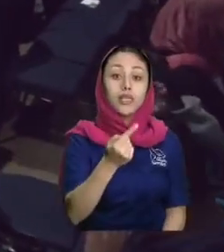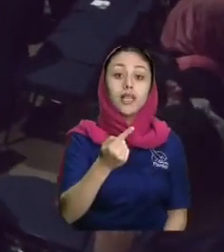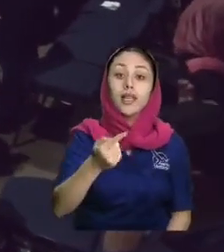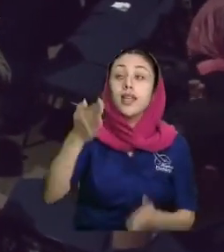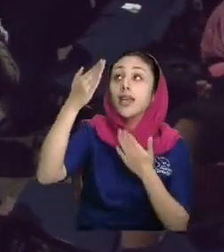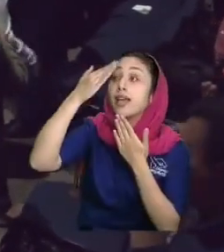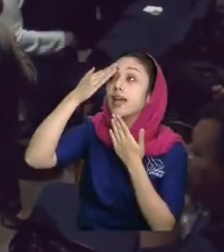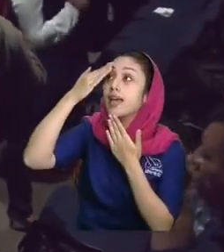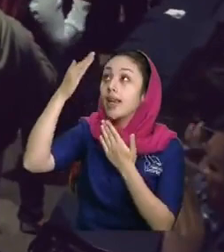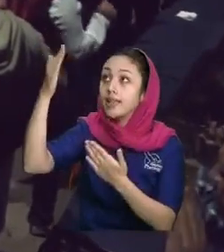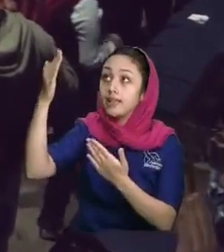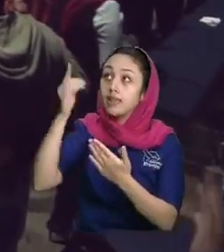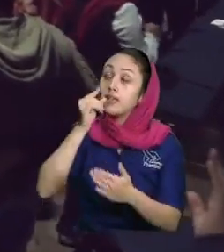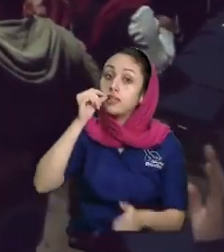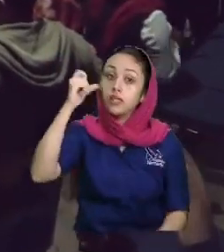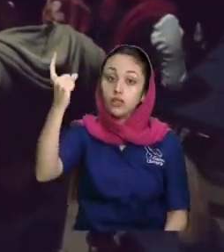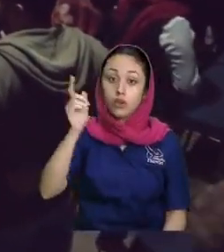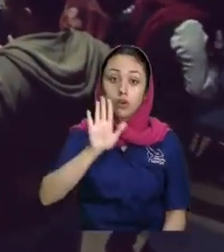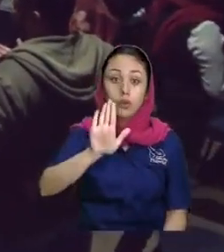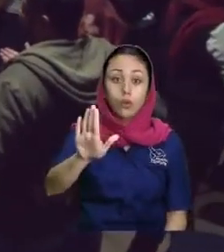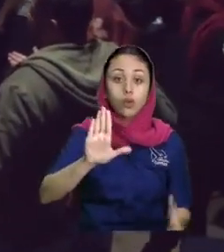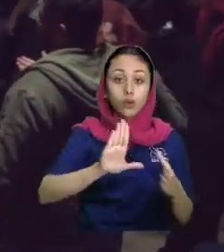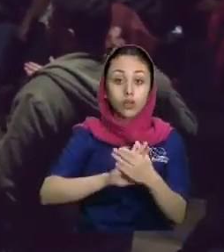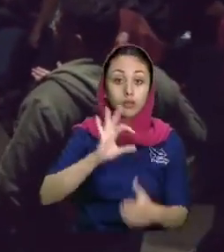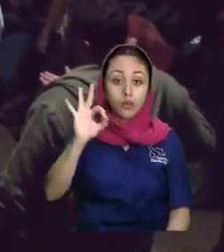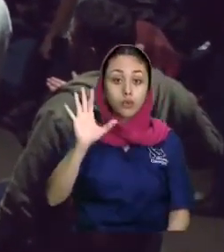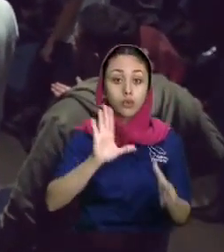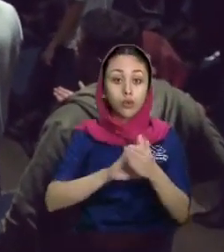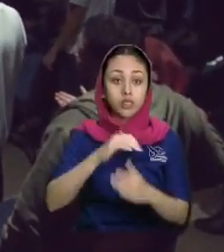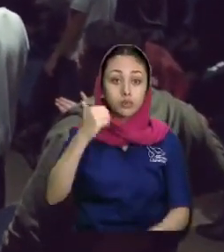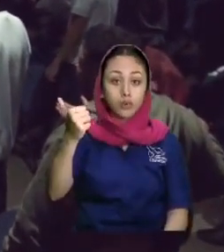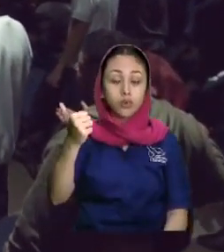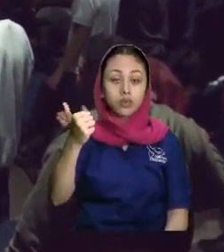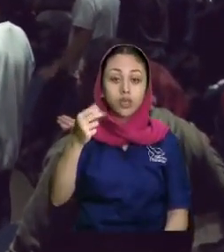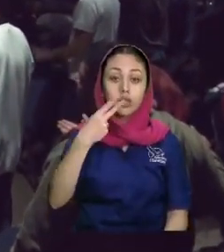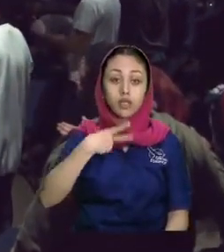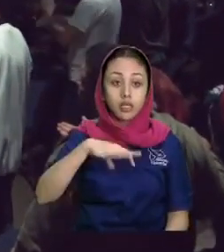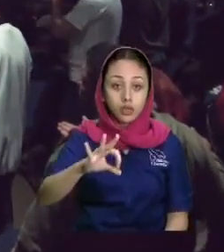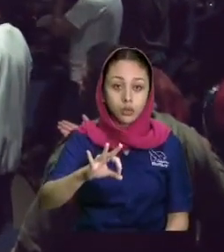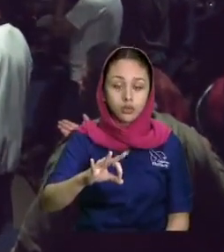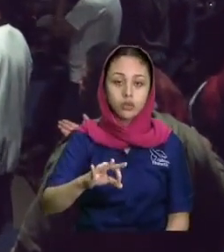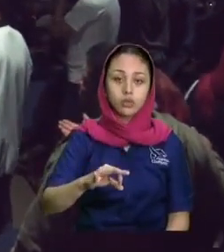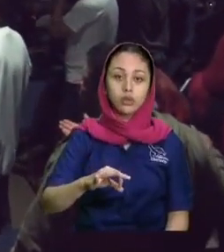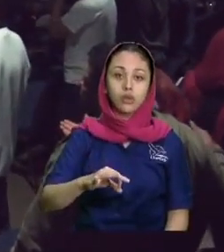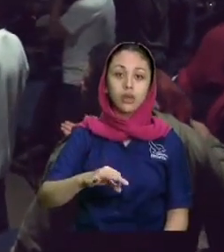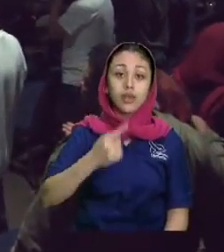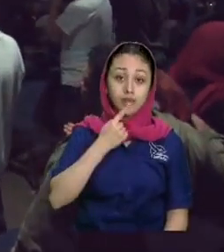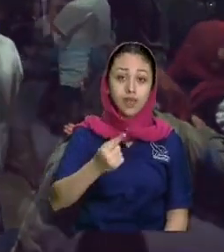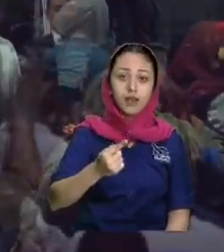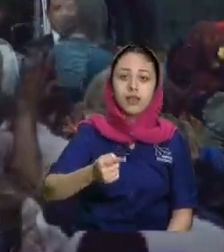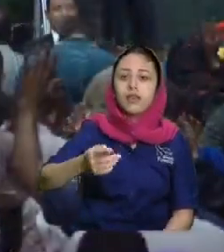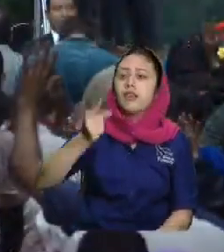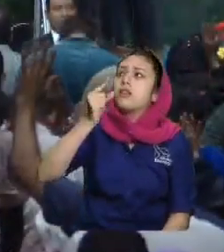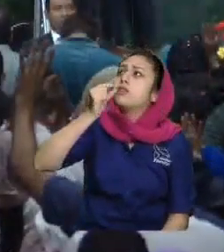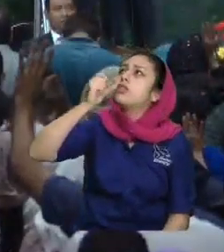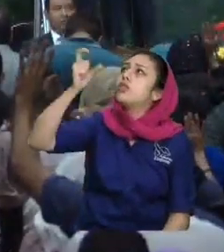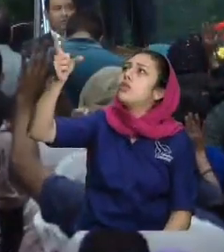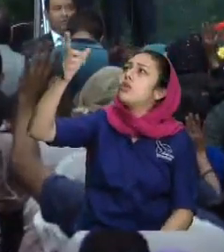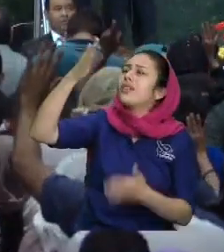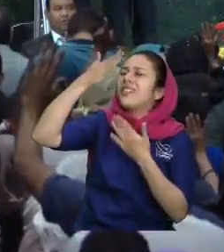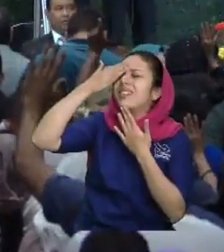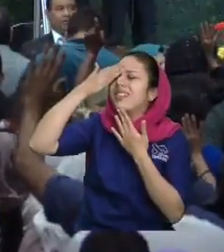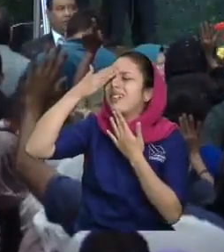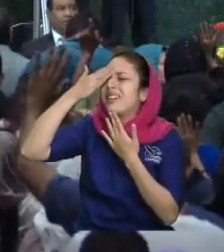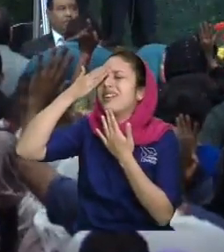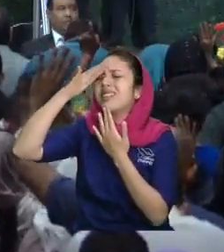su cónyuge y sus hijos, sus padres. Dígale, Señor, te doy gracias. Gracias